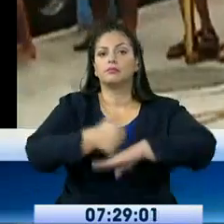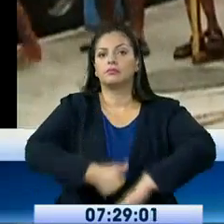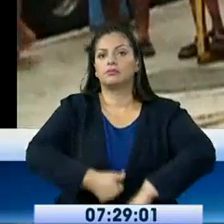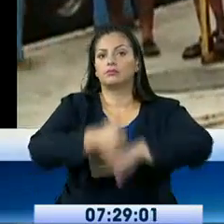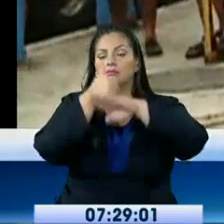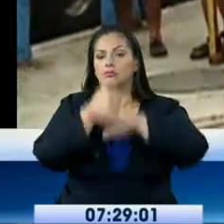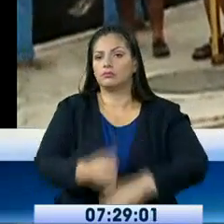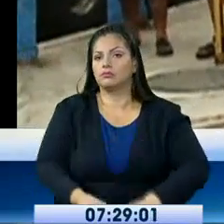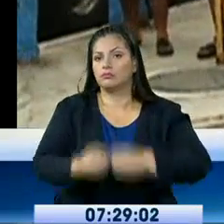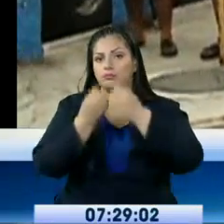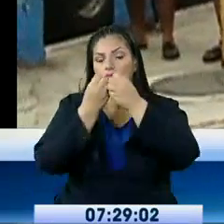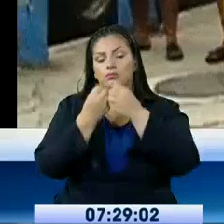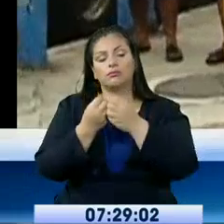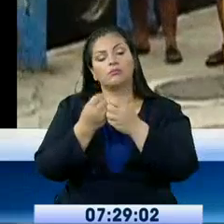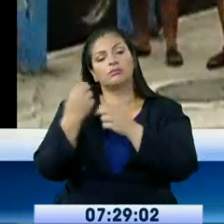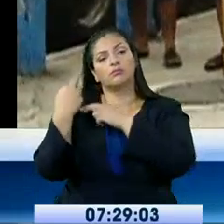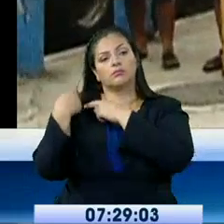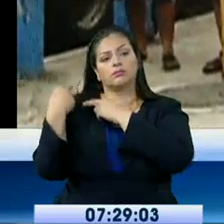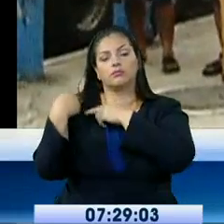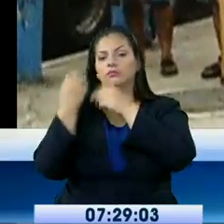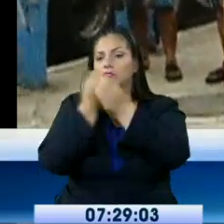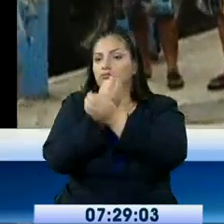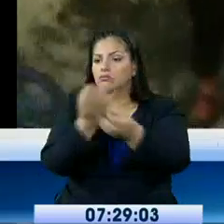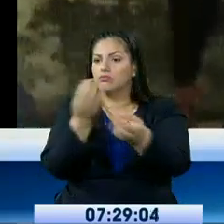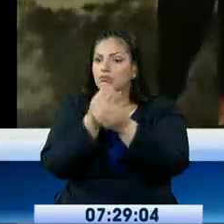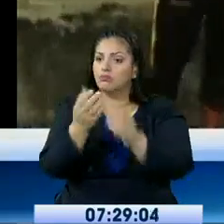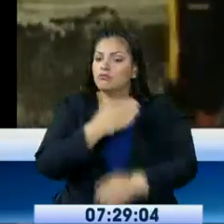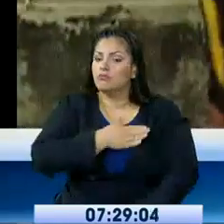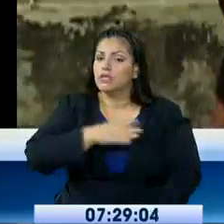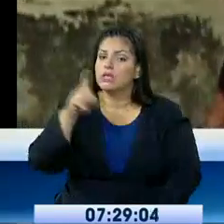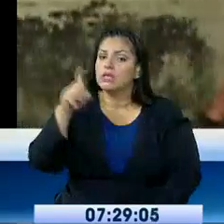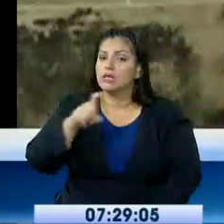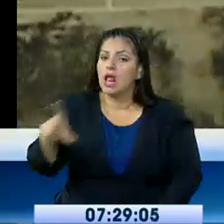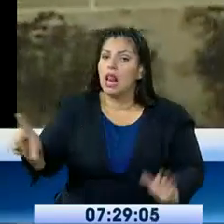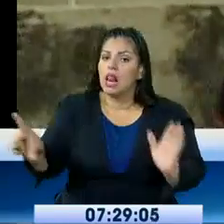disposiciones. Entonces metieron los parlantes y todo el